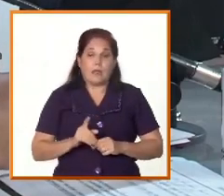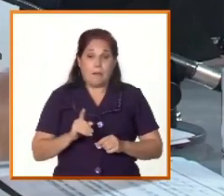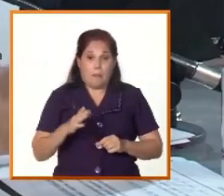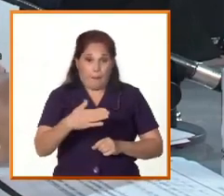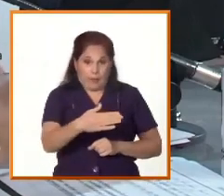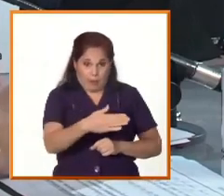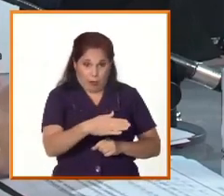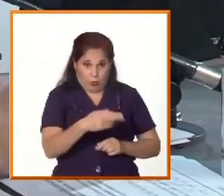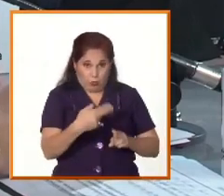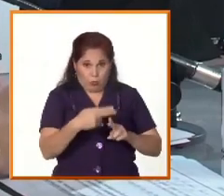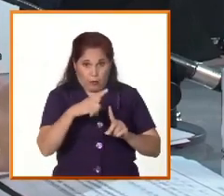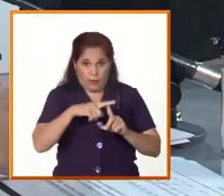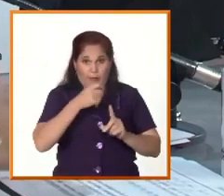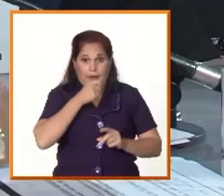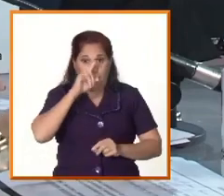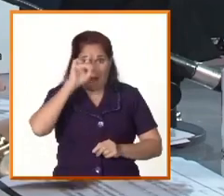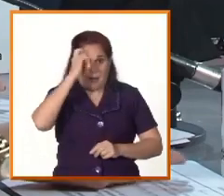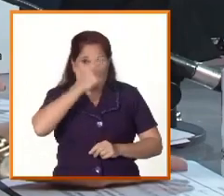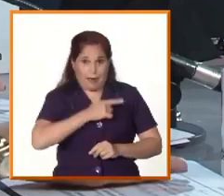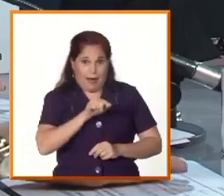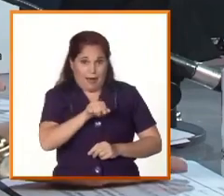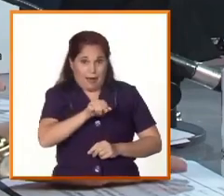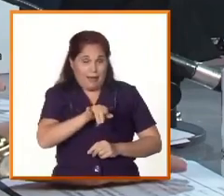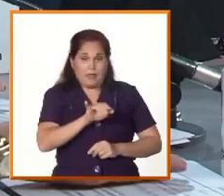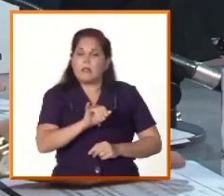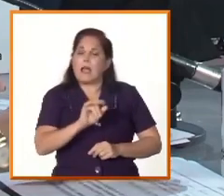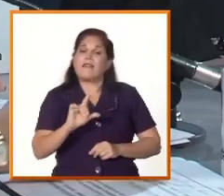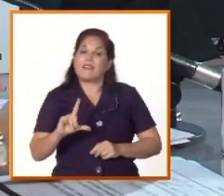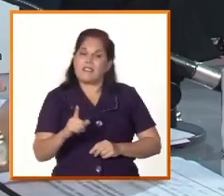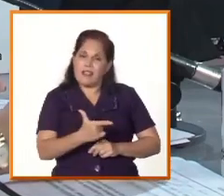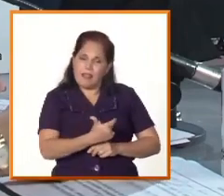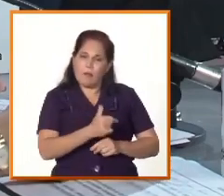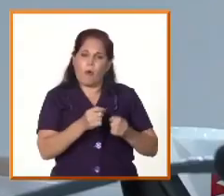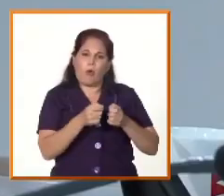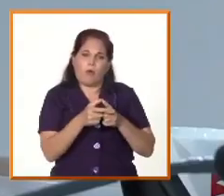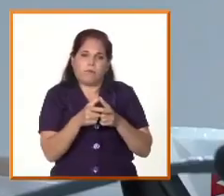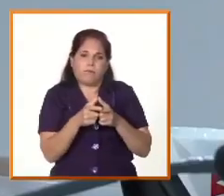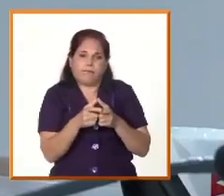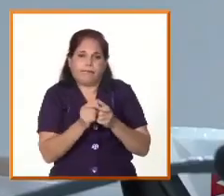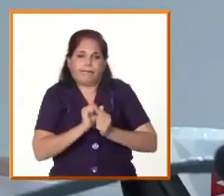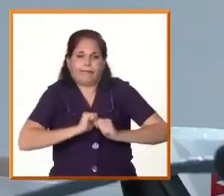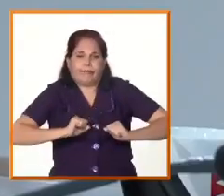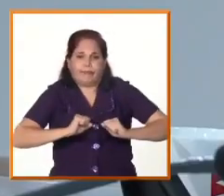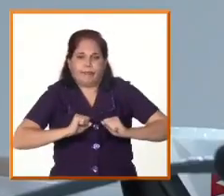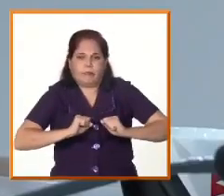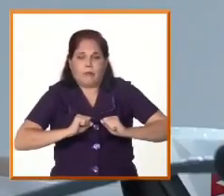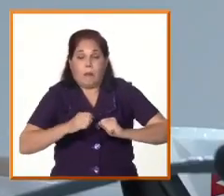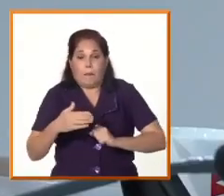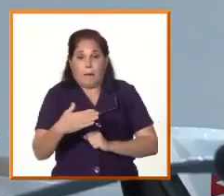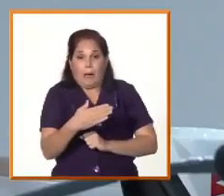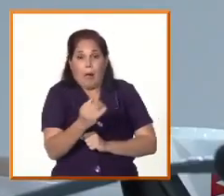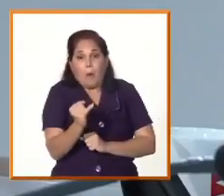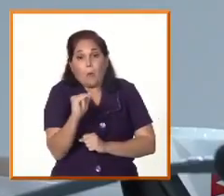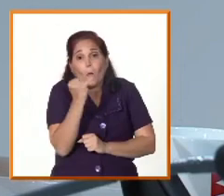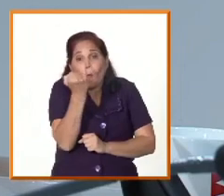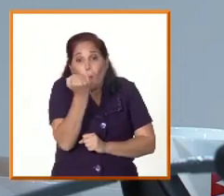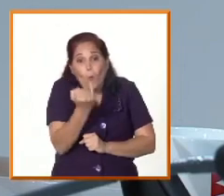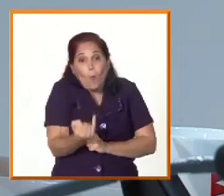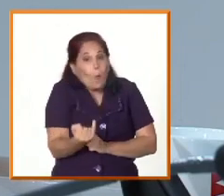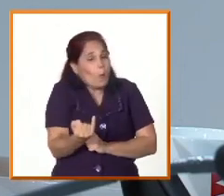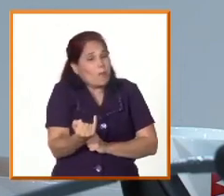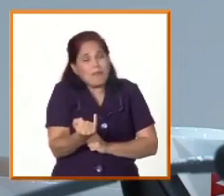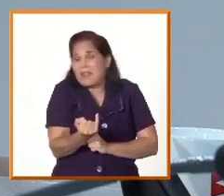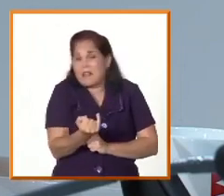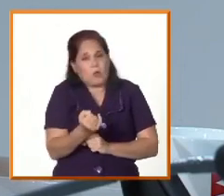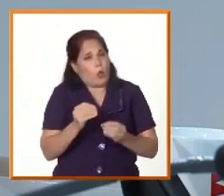es un es un cultivo que también se demora más en el tiempo nosotros para poder tener un pescado de talla comercial necesitamos